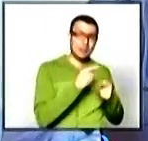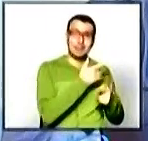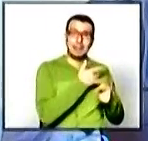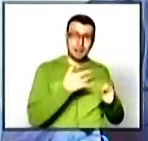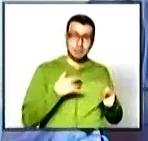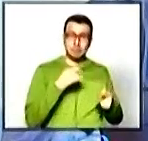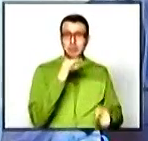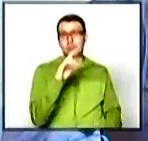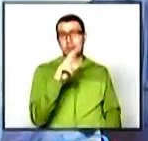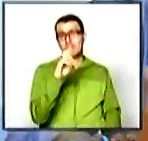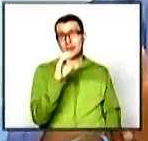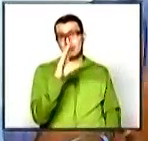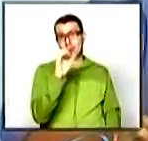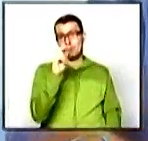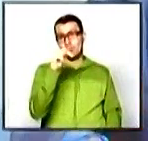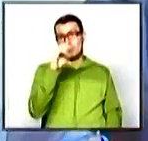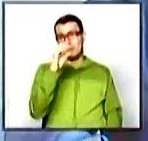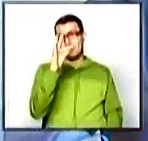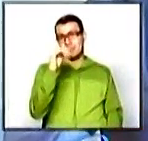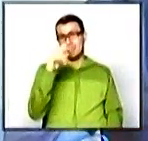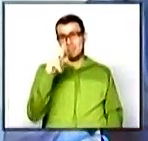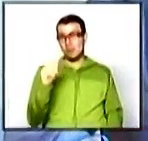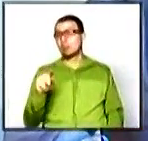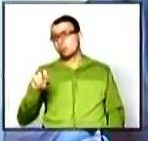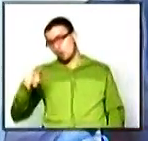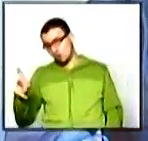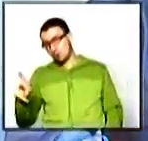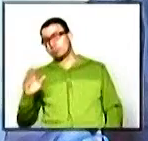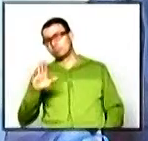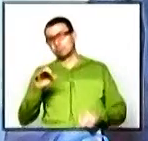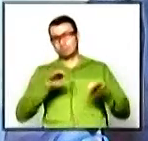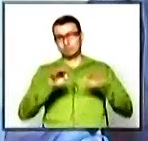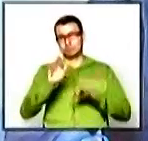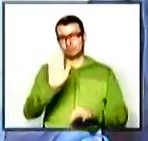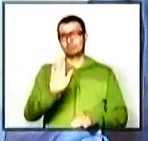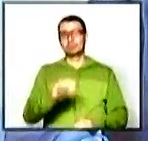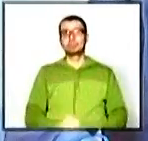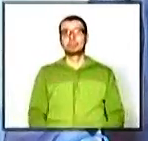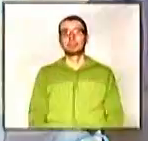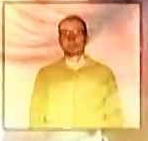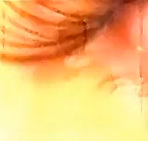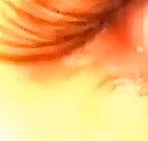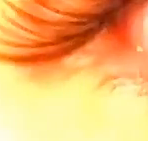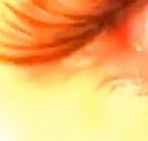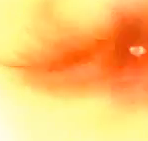y la quiropraxia. Todo después de este corte de comerciales. Ya regresamos.